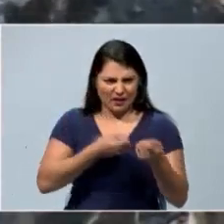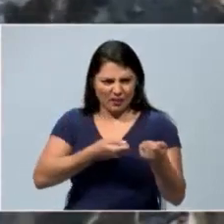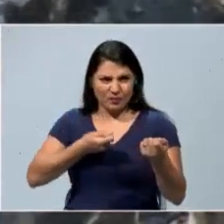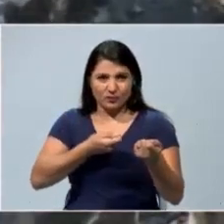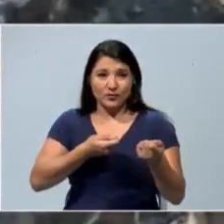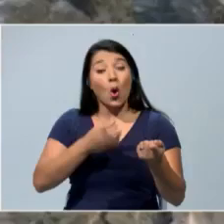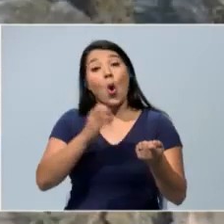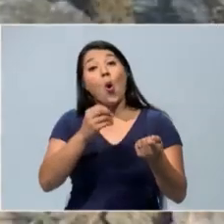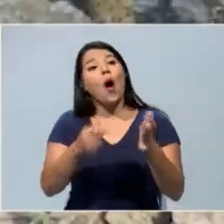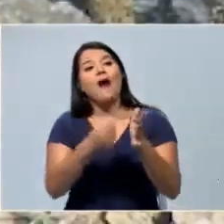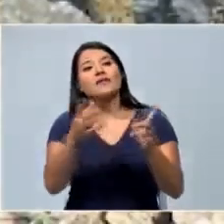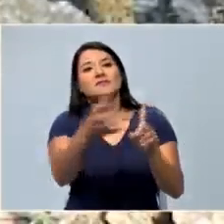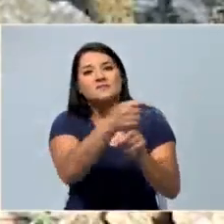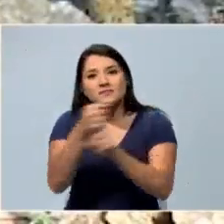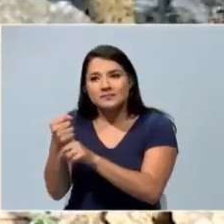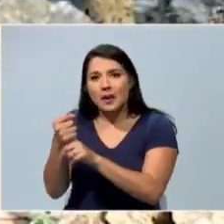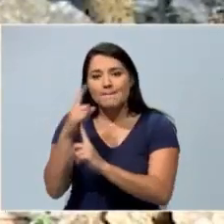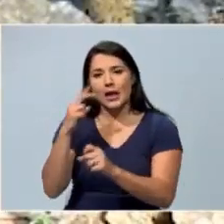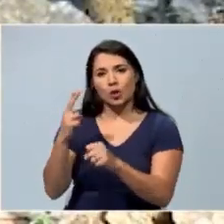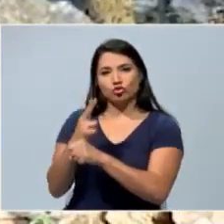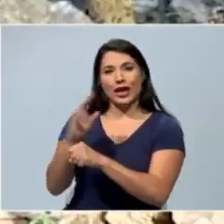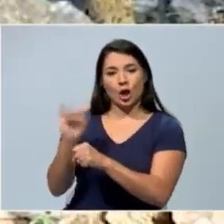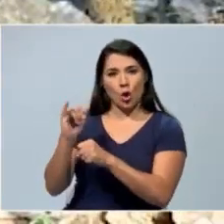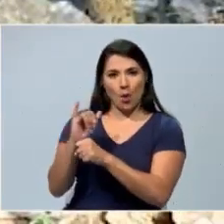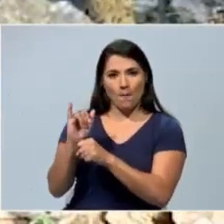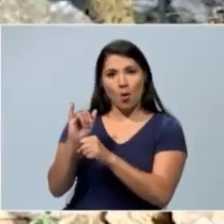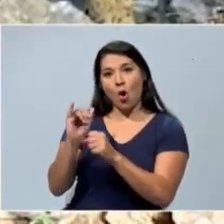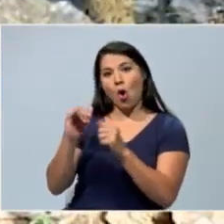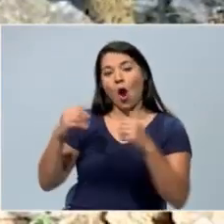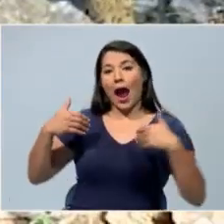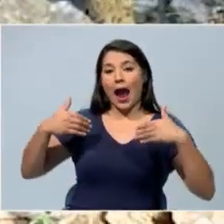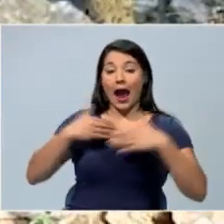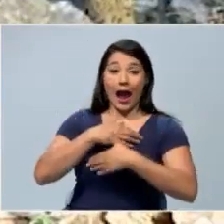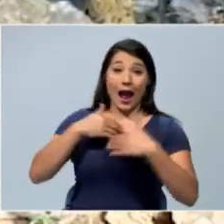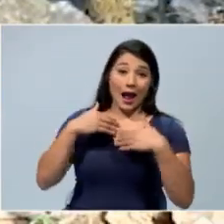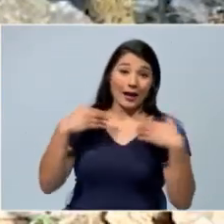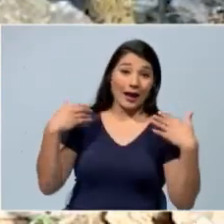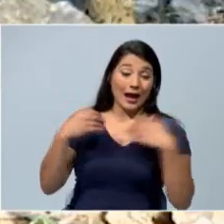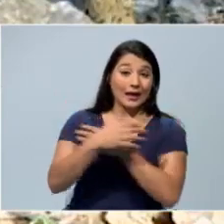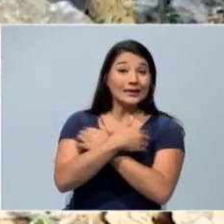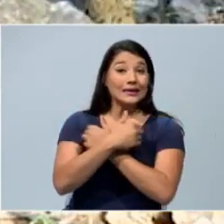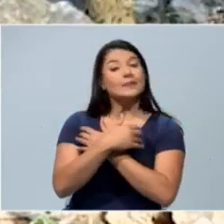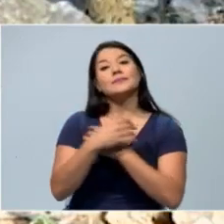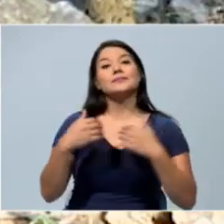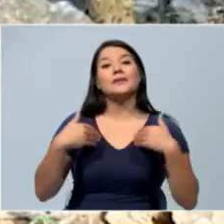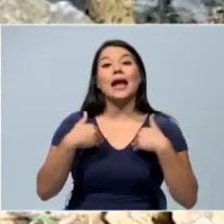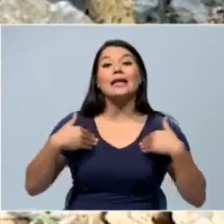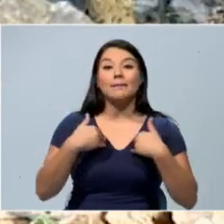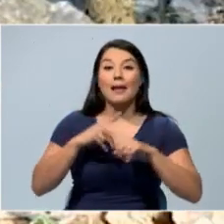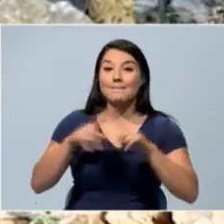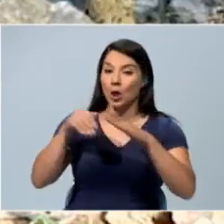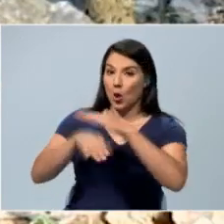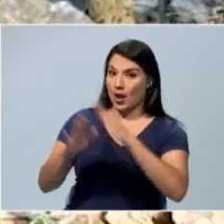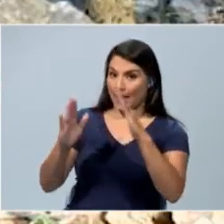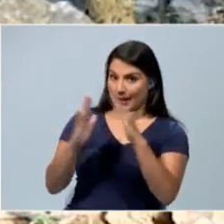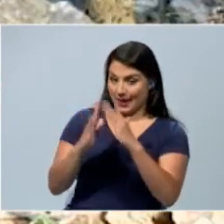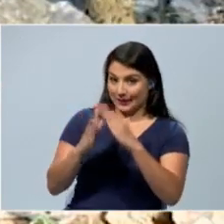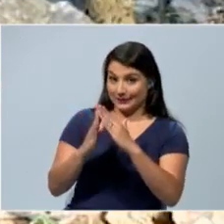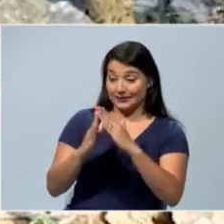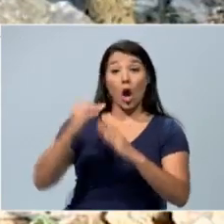mascotas. Su coloración es negra a excepción de su cabeza y hombros. Los machos llegan a pesar